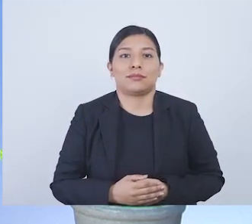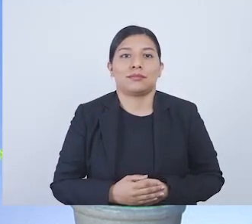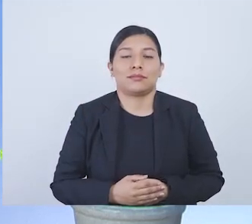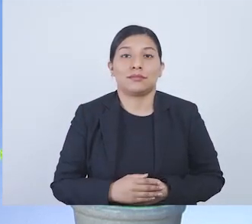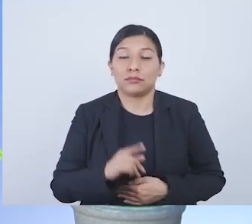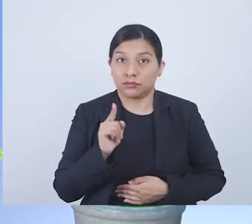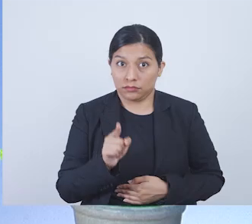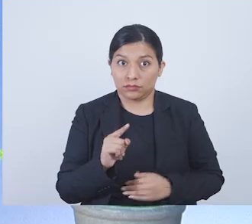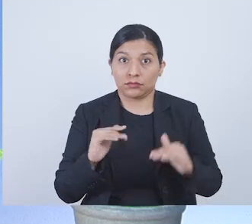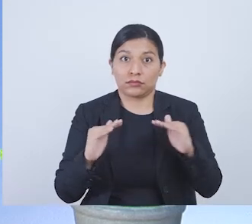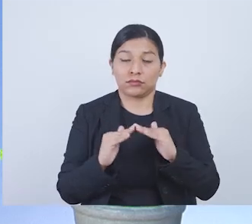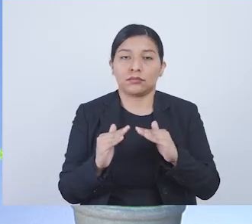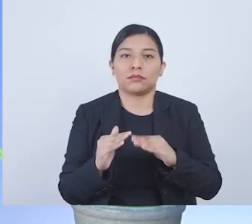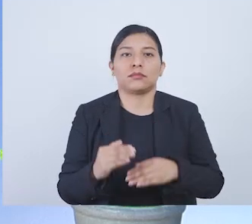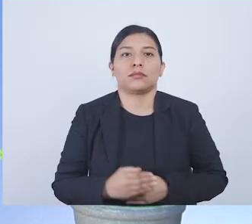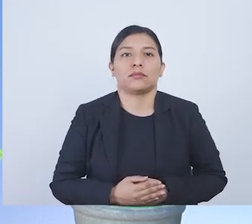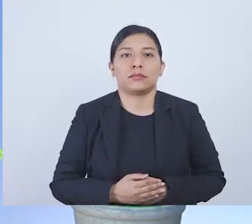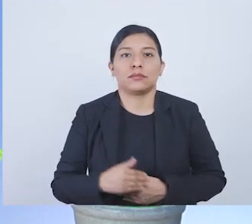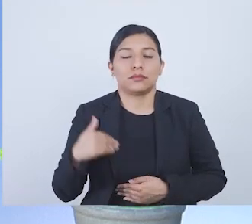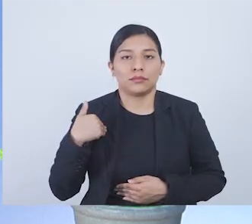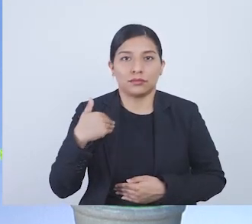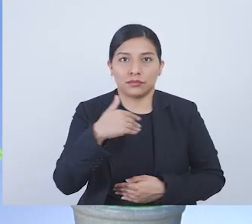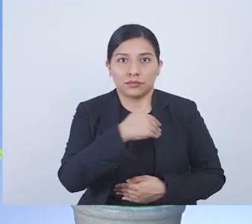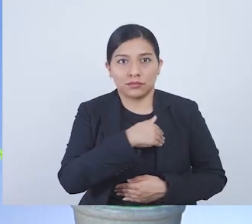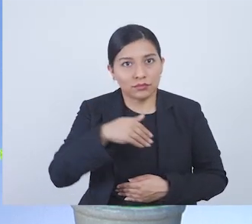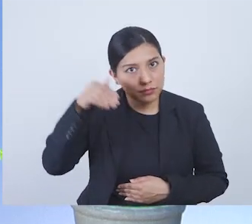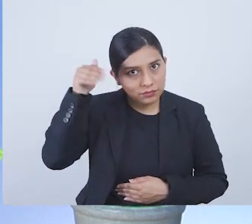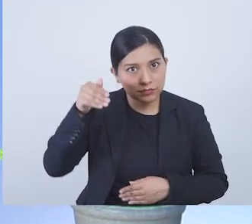inclusive al Ministerio